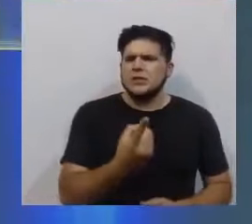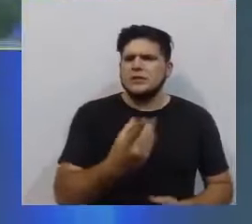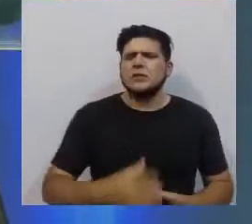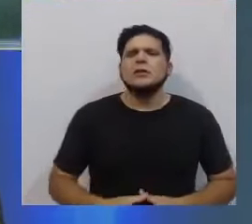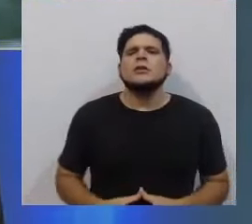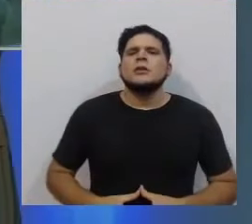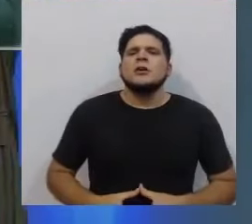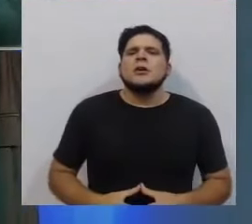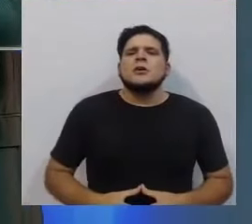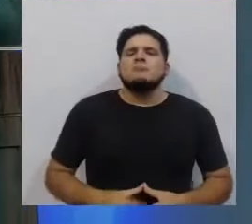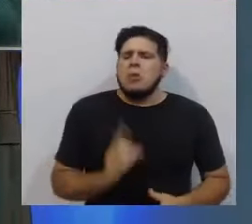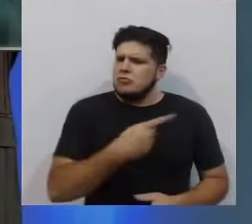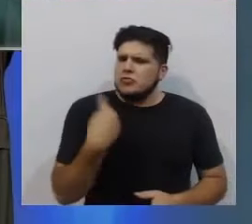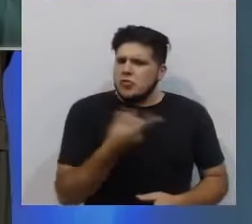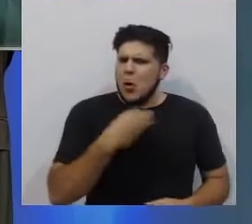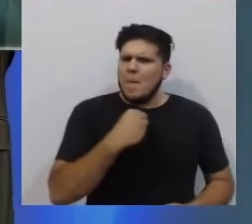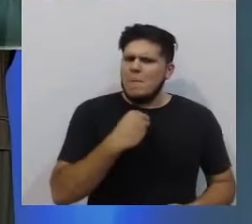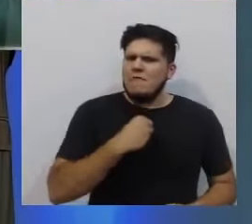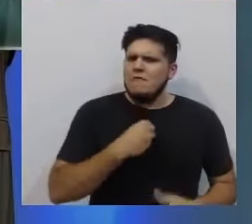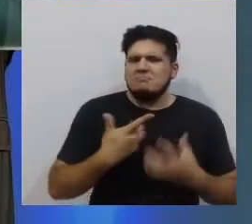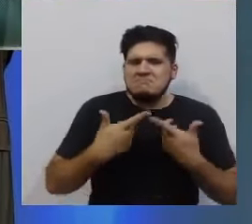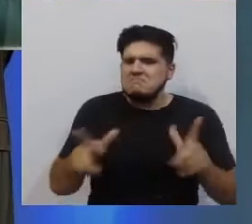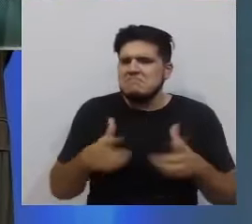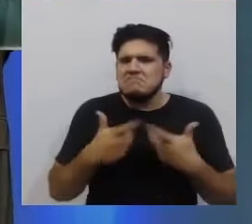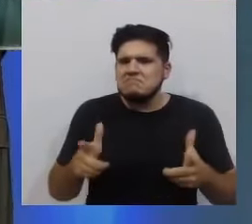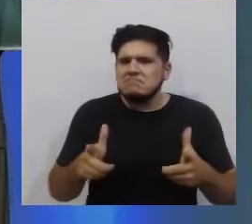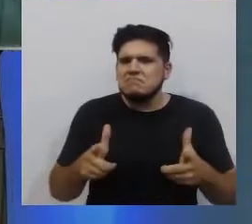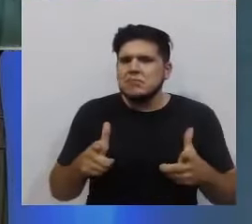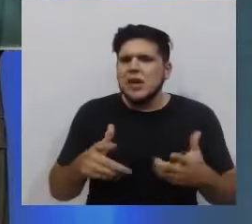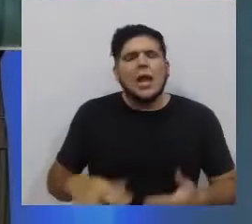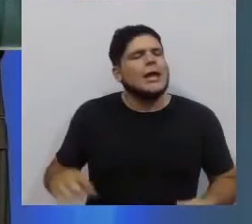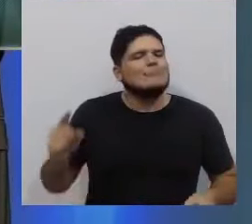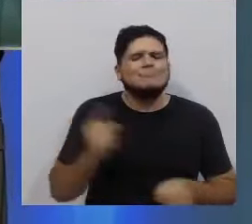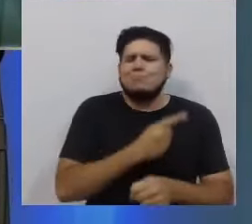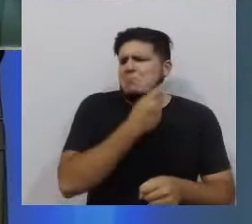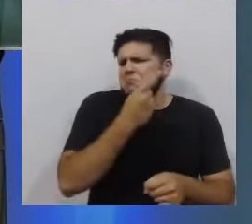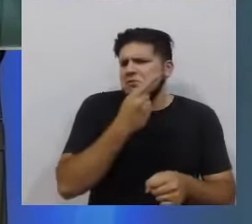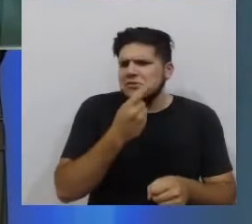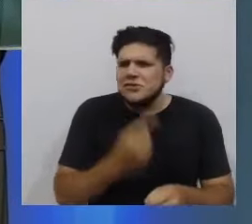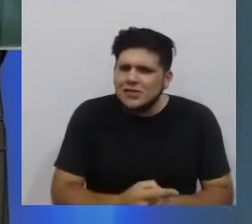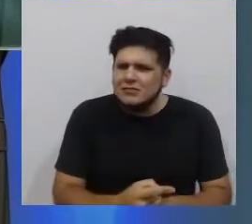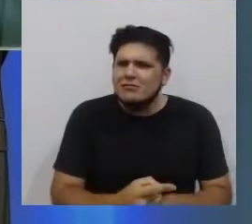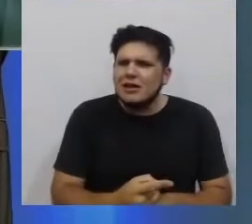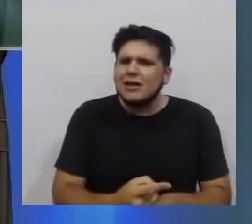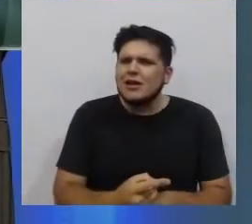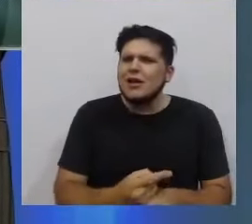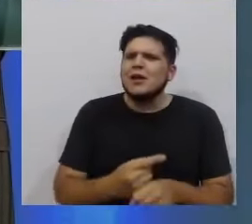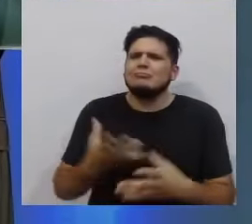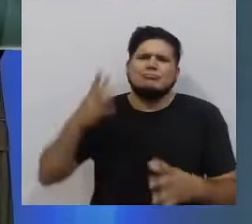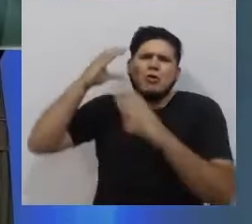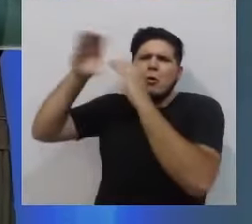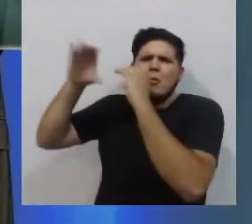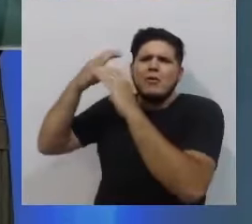si usted es un hijo de dios usted tiene una medida de fe asuma desafíos crearle a dios y dios